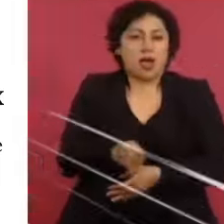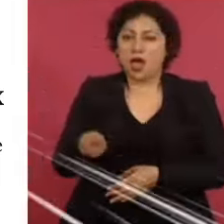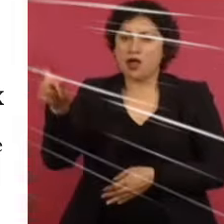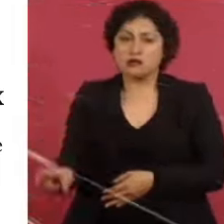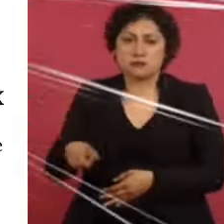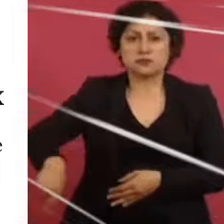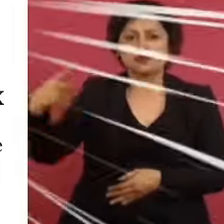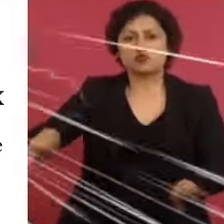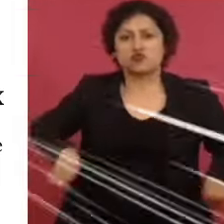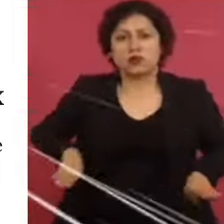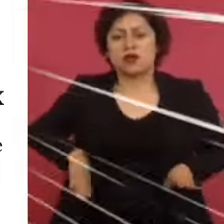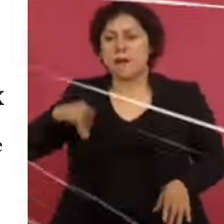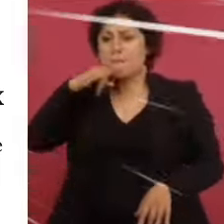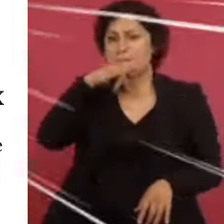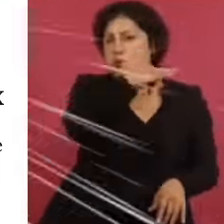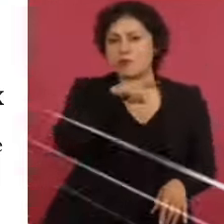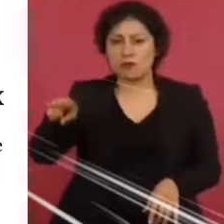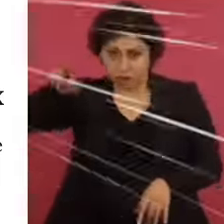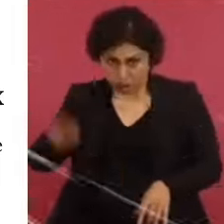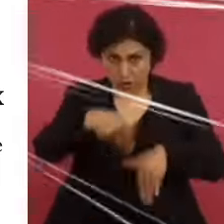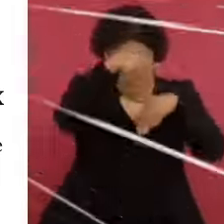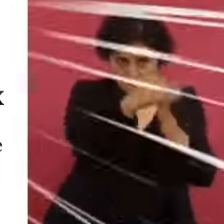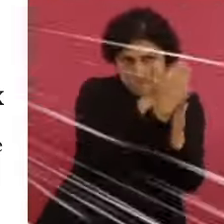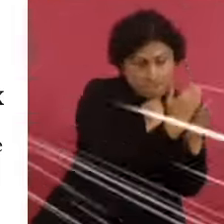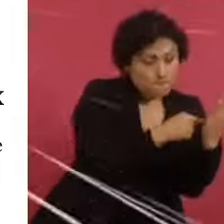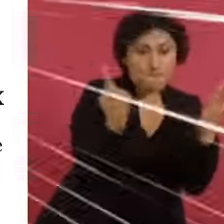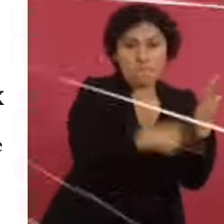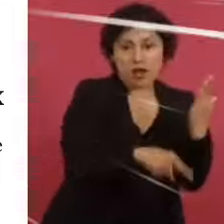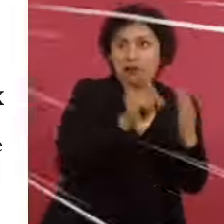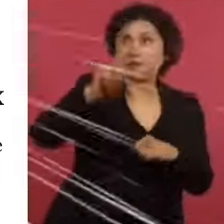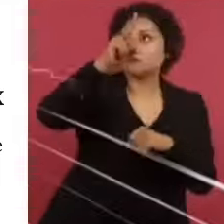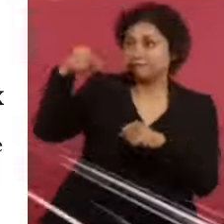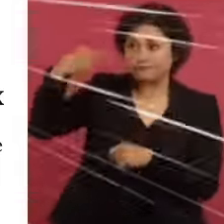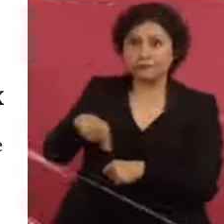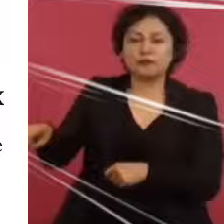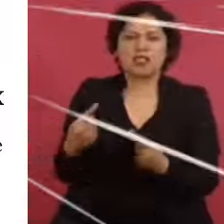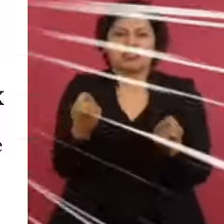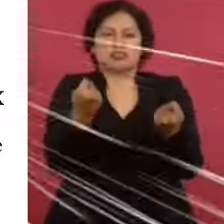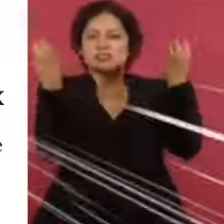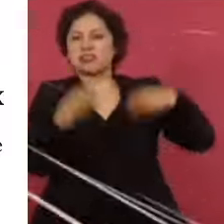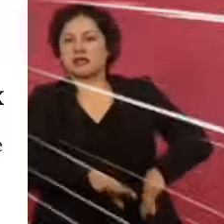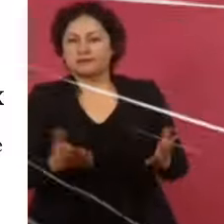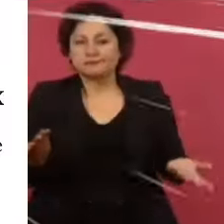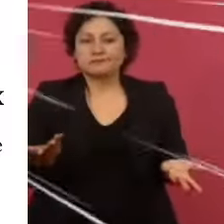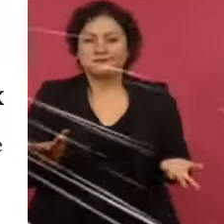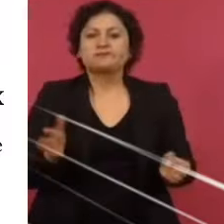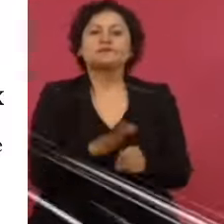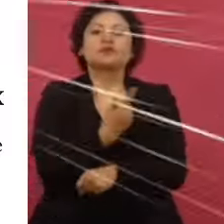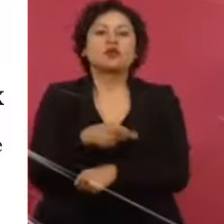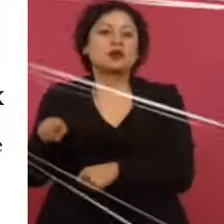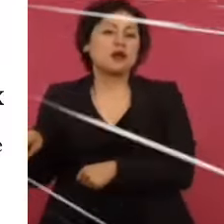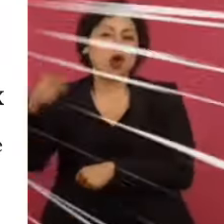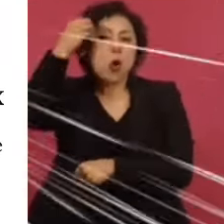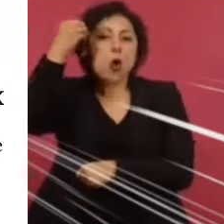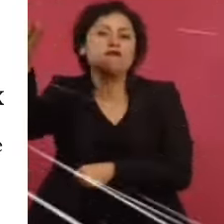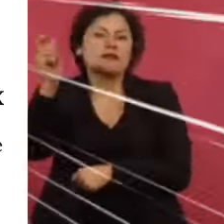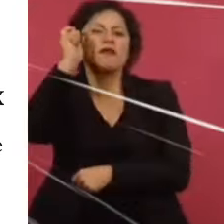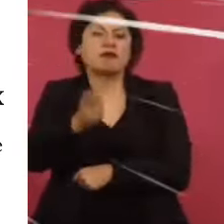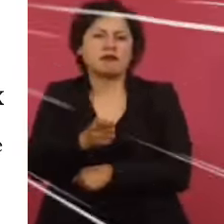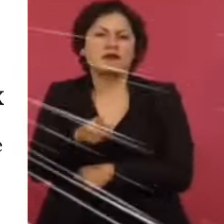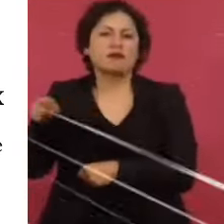hipocresía olvidan los mandamientos más los de arriba se olvidan de que Jesús